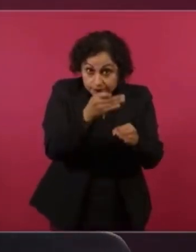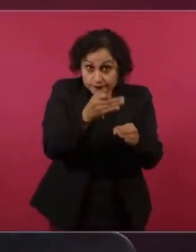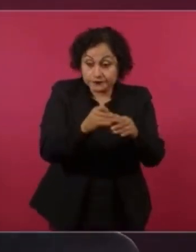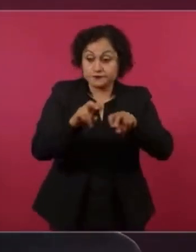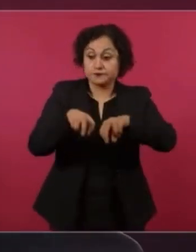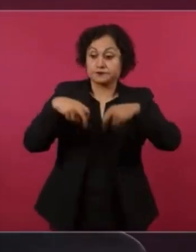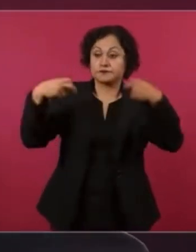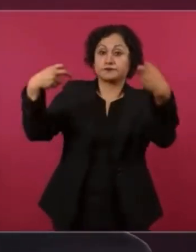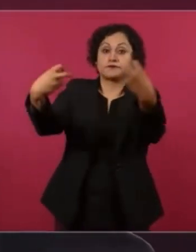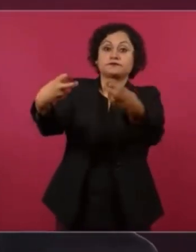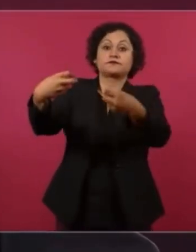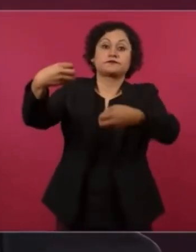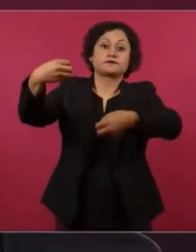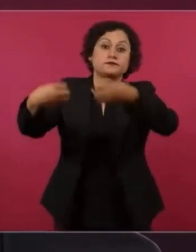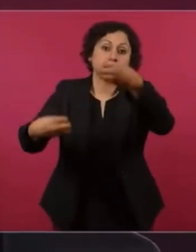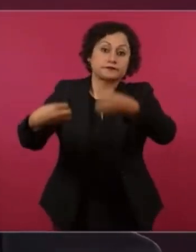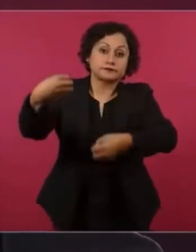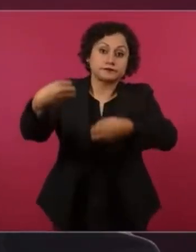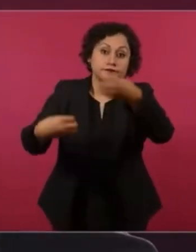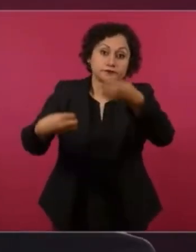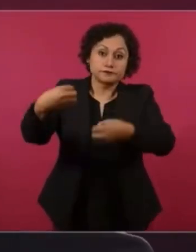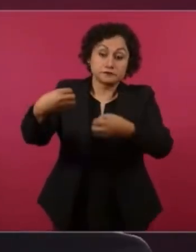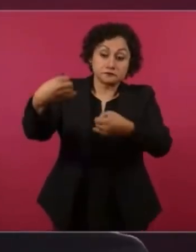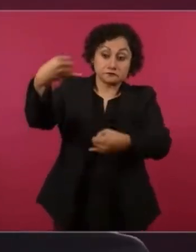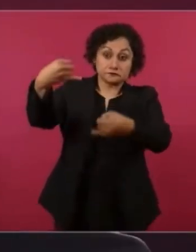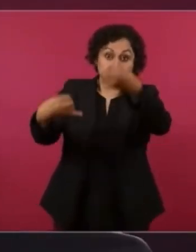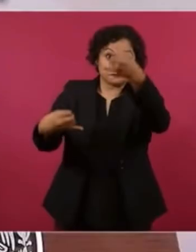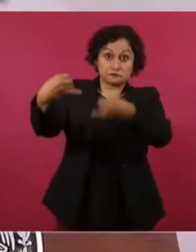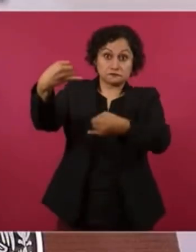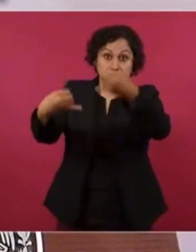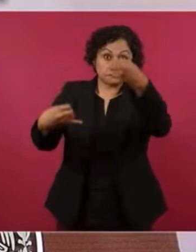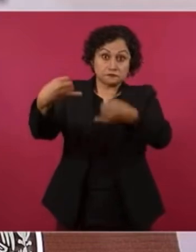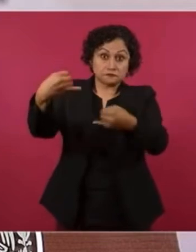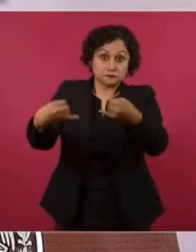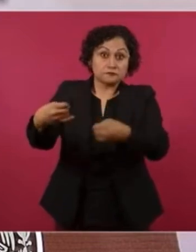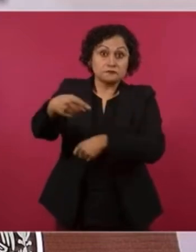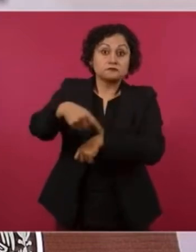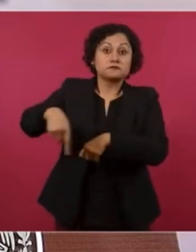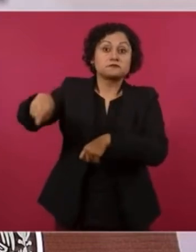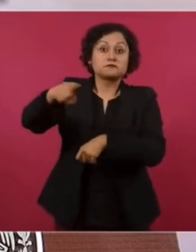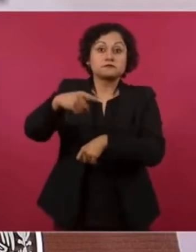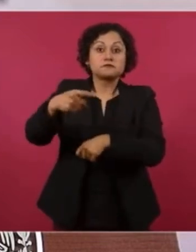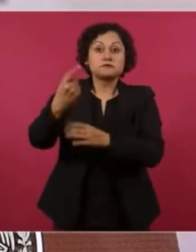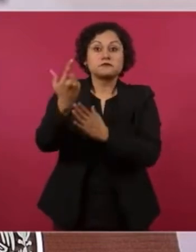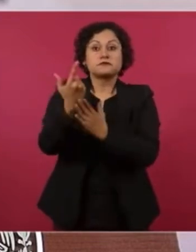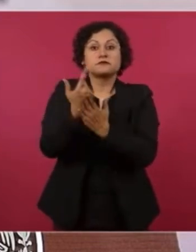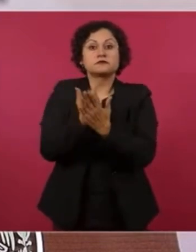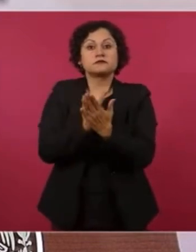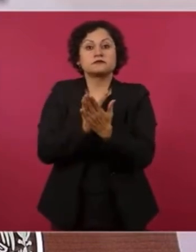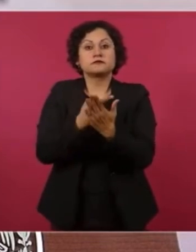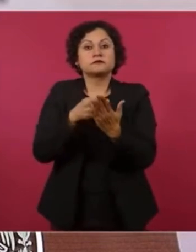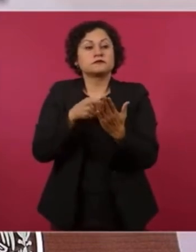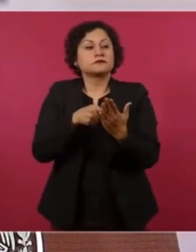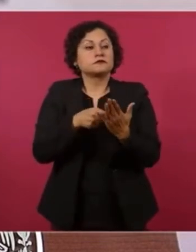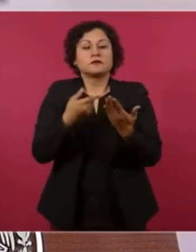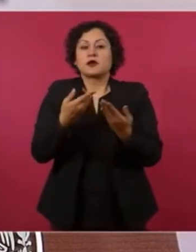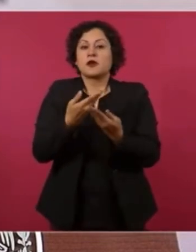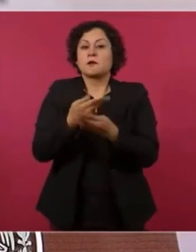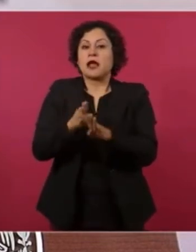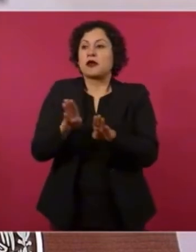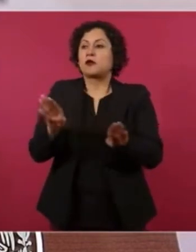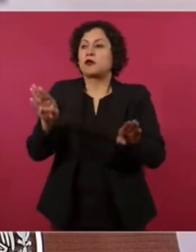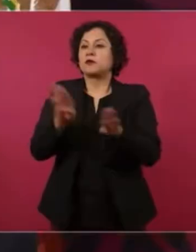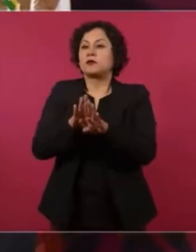colegiados los están quitando de la lista de personas bloqueadas a personas que tienen